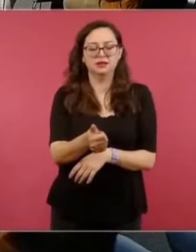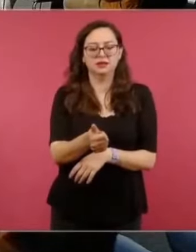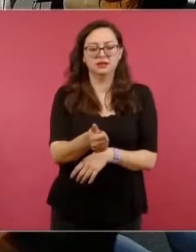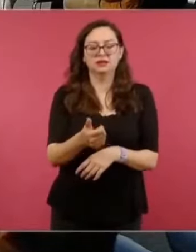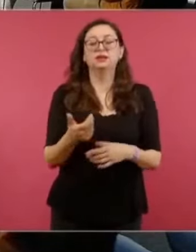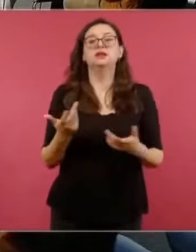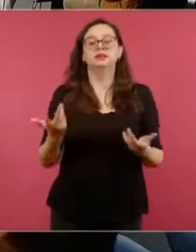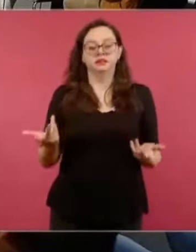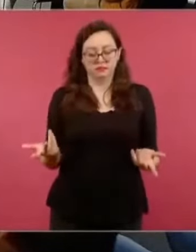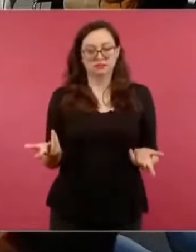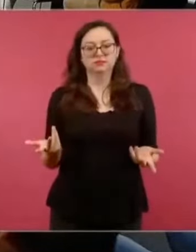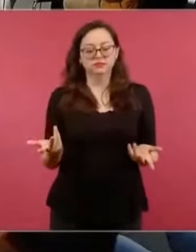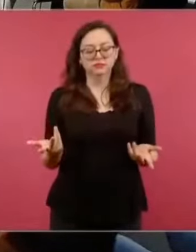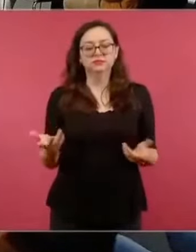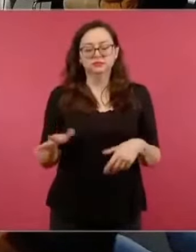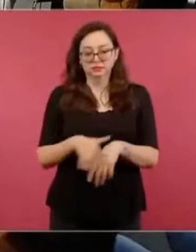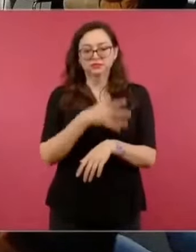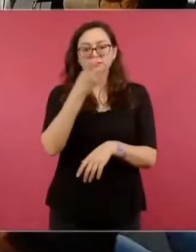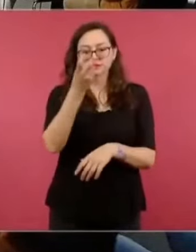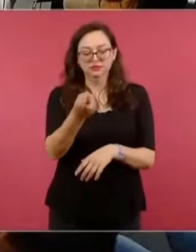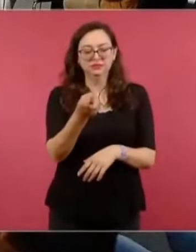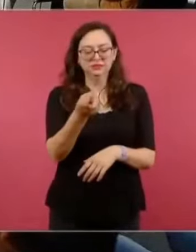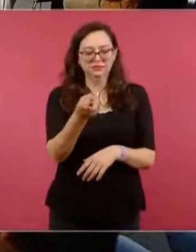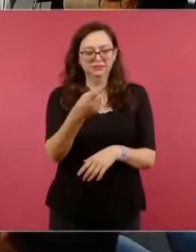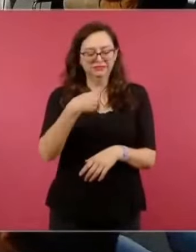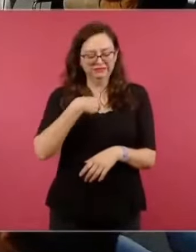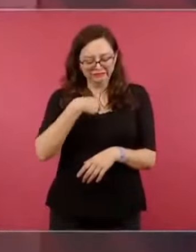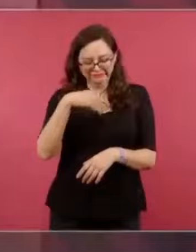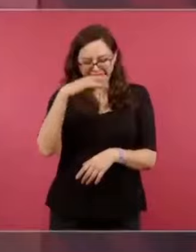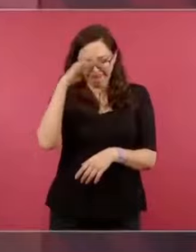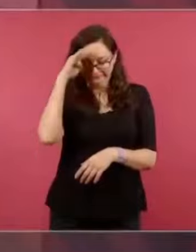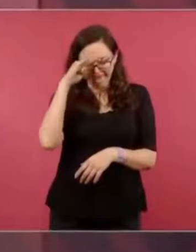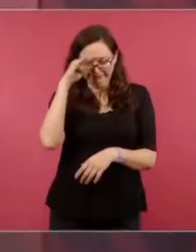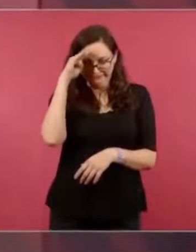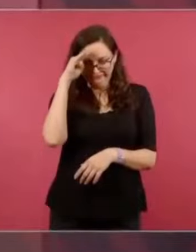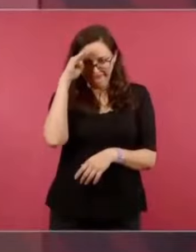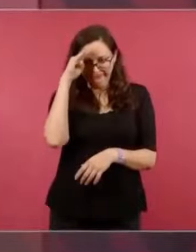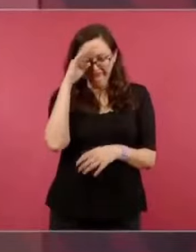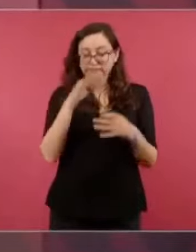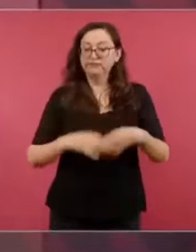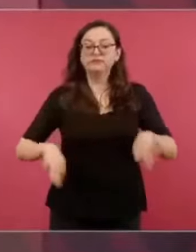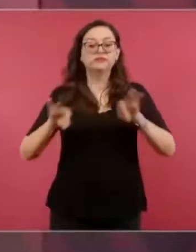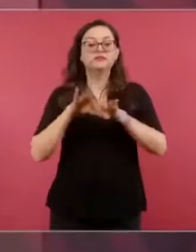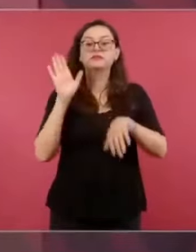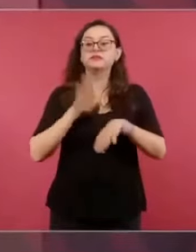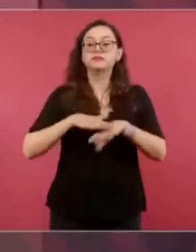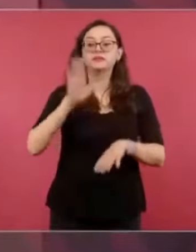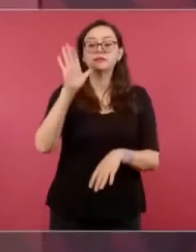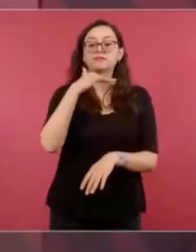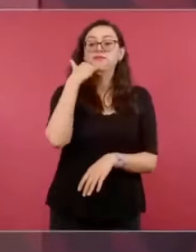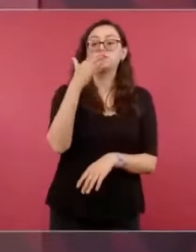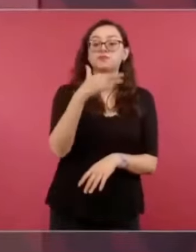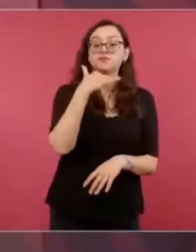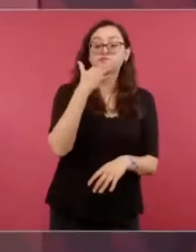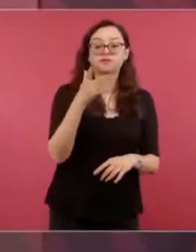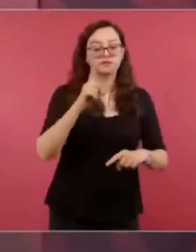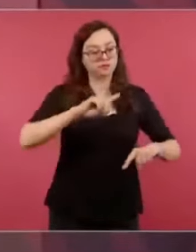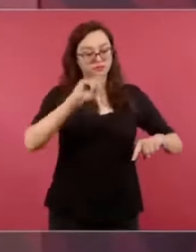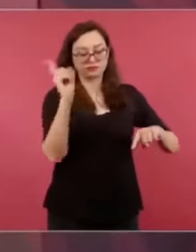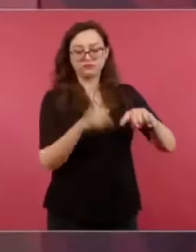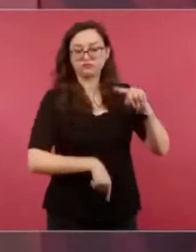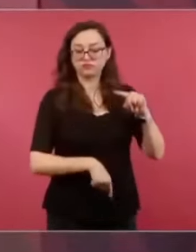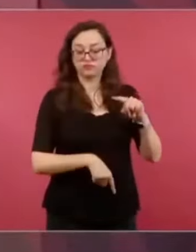Entonces, eso es lo más importante, no permitir la corrupción y desmontar